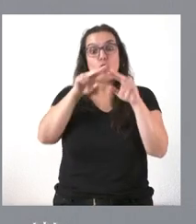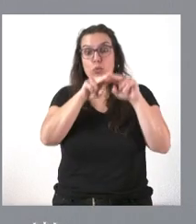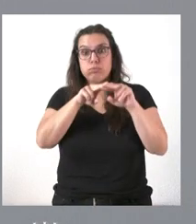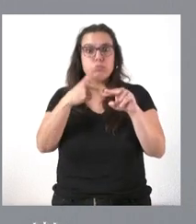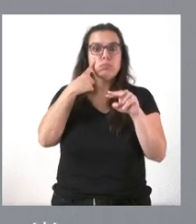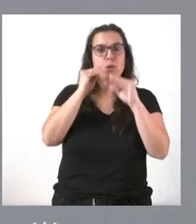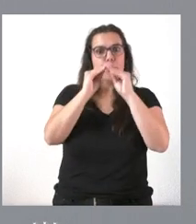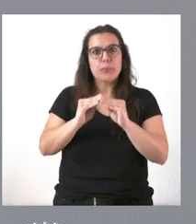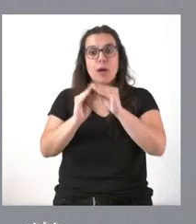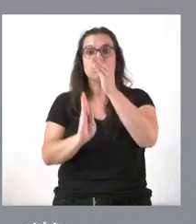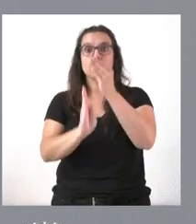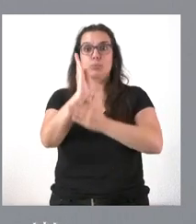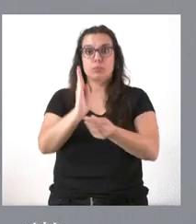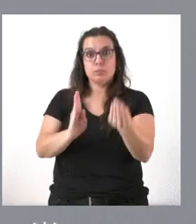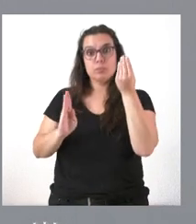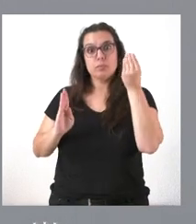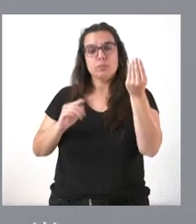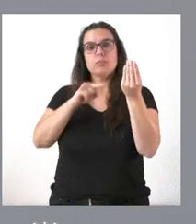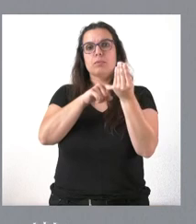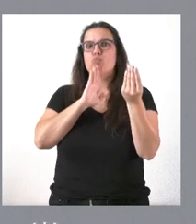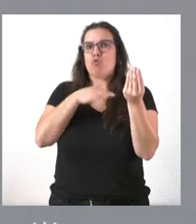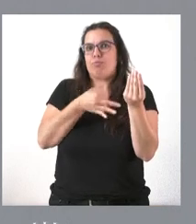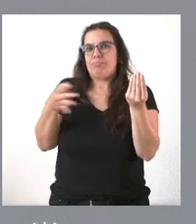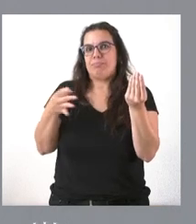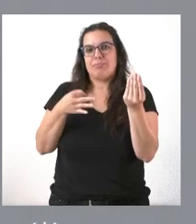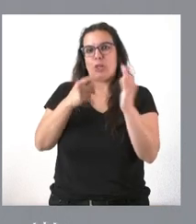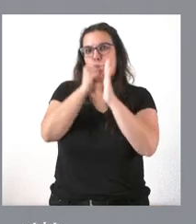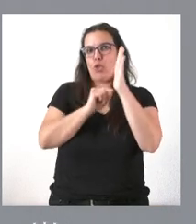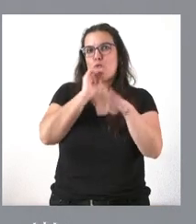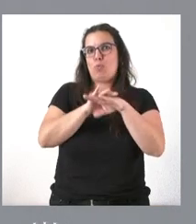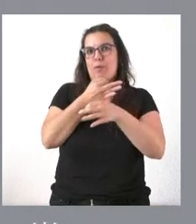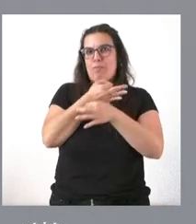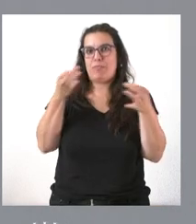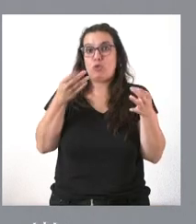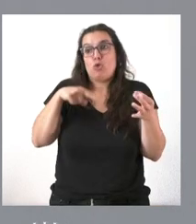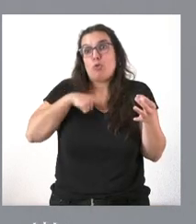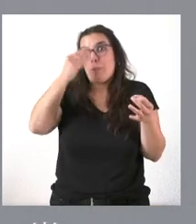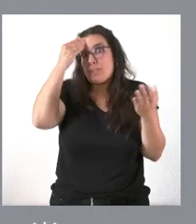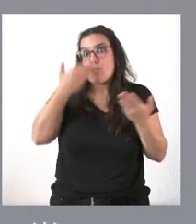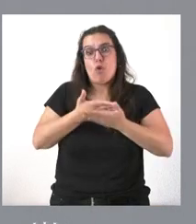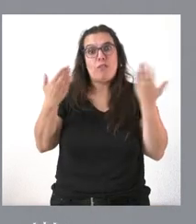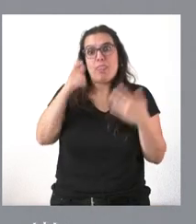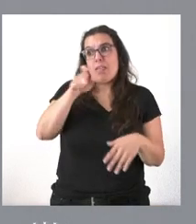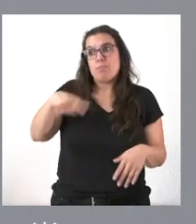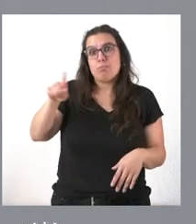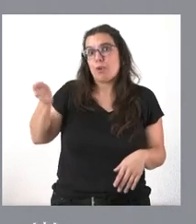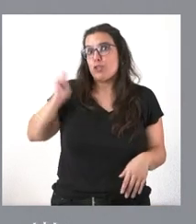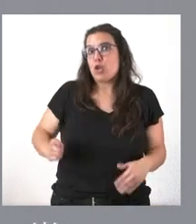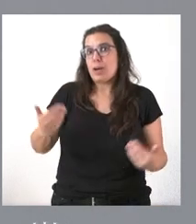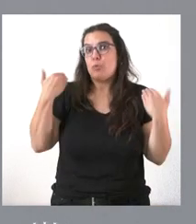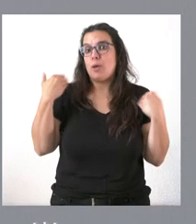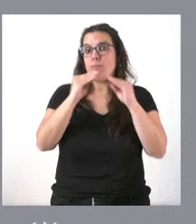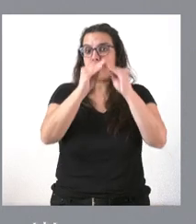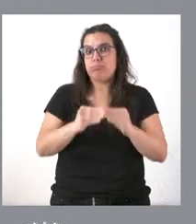y van a examinar es una guía adecuada que cumple todas las condiciones nosotros al menos así lo vemos confiamos en Los profesionales y por tanto